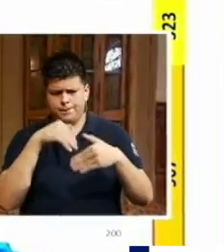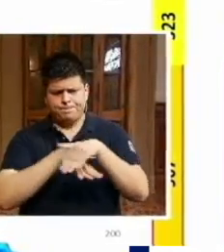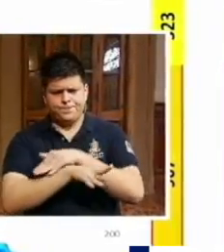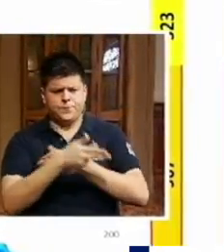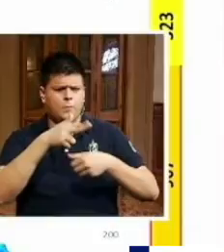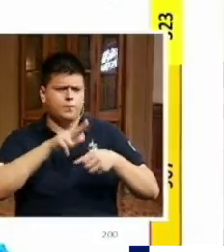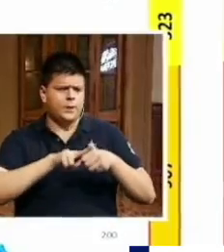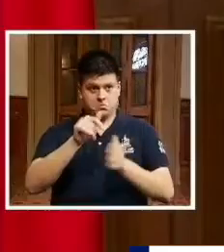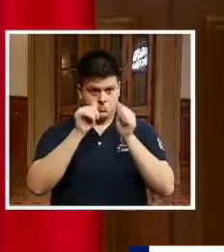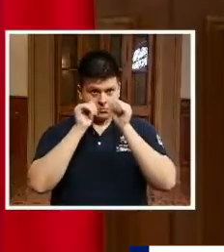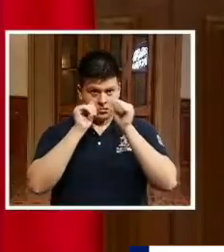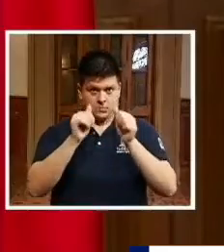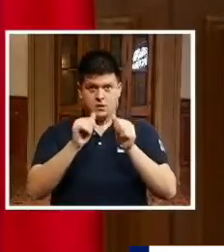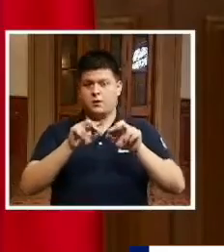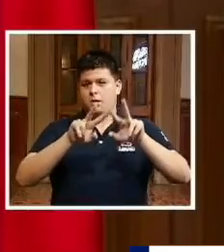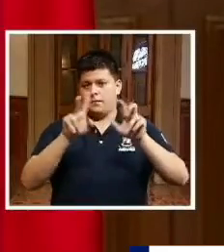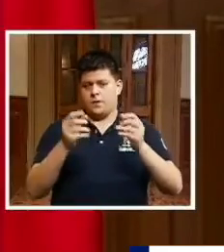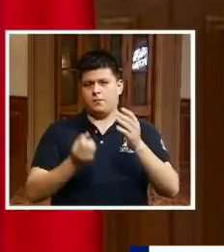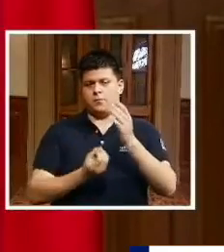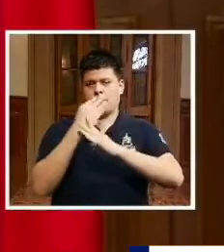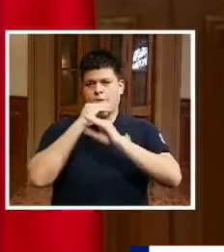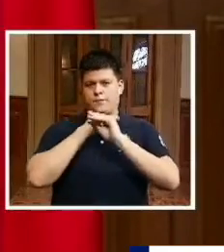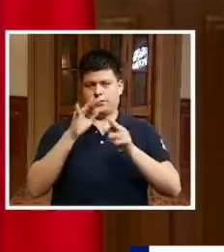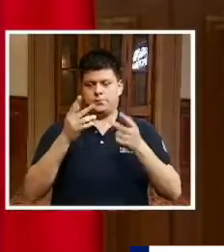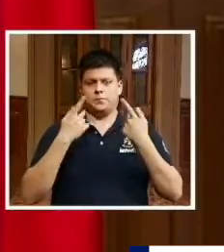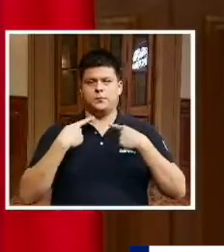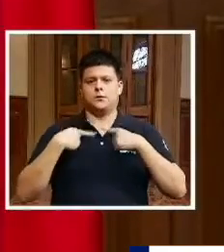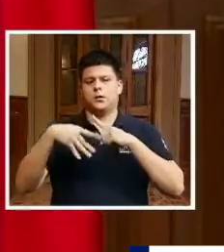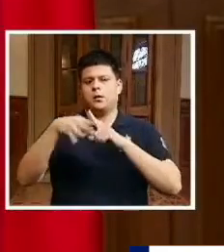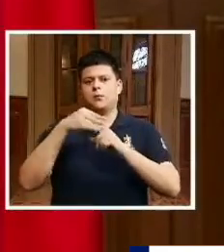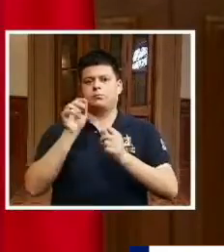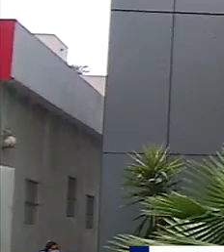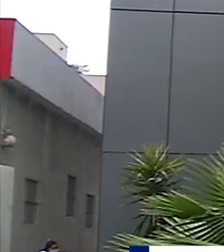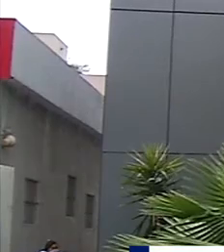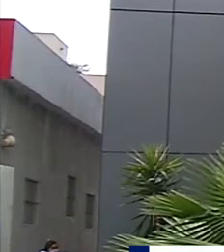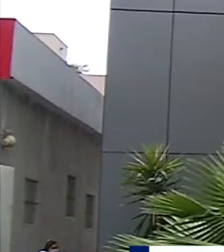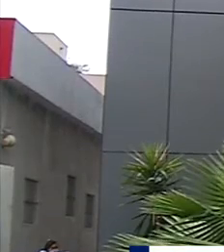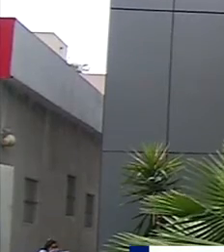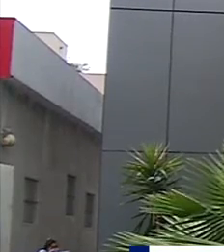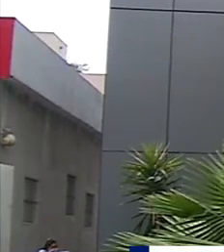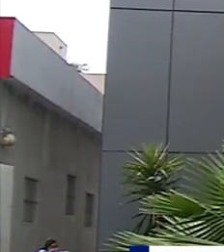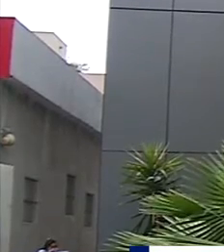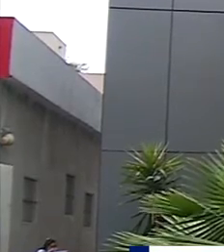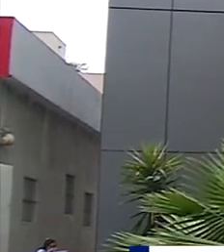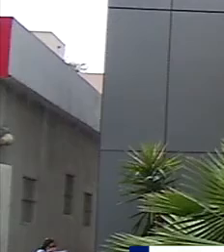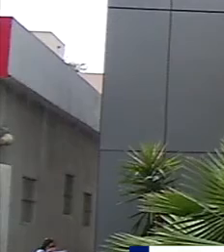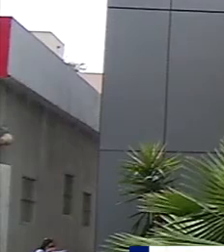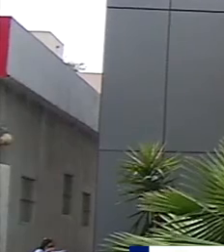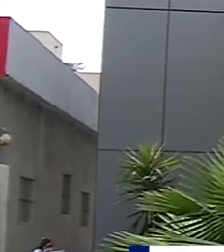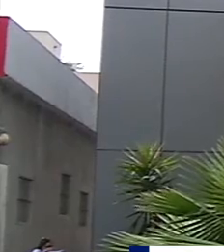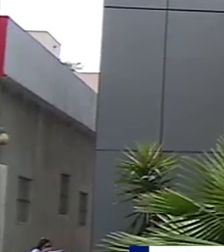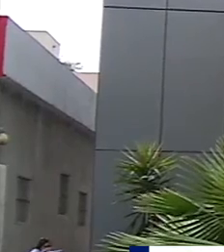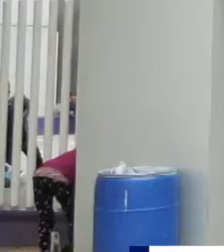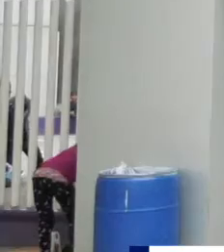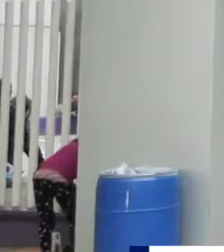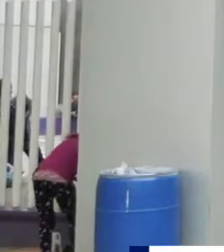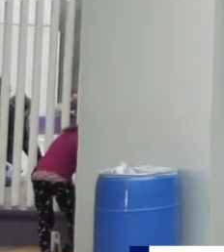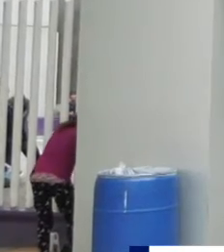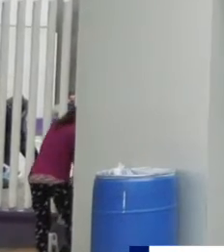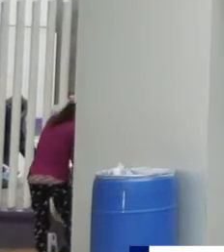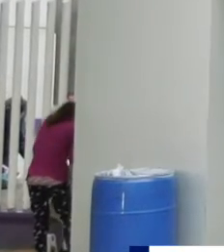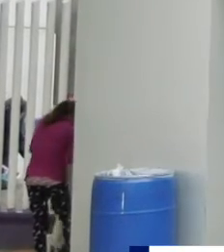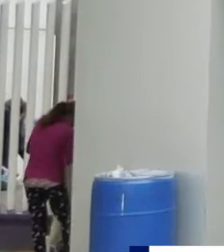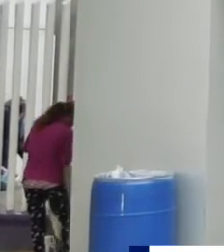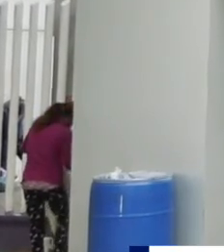1.314 en total becerra kilos señaló que la posible llegada oportuna de los pacientes a los nosocomios podría ser un factor